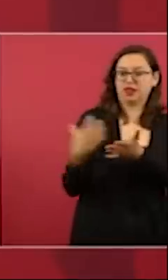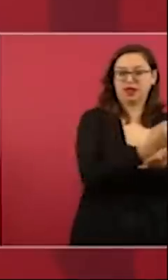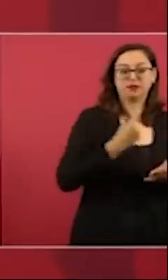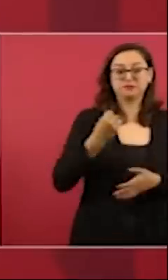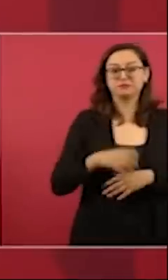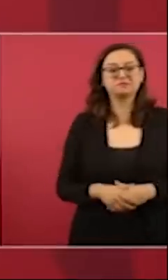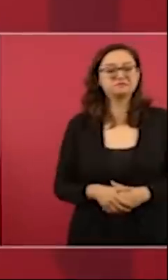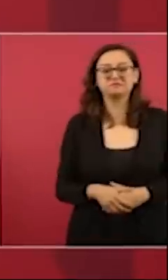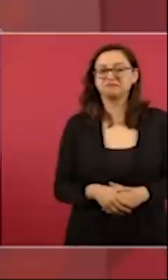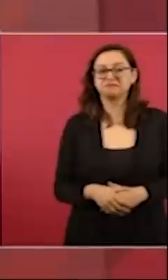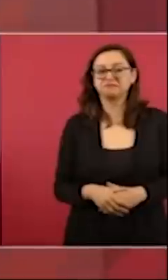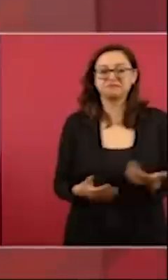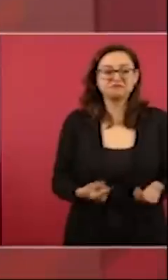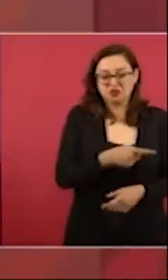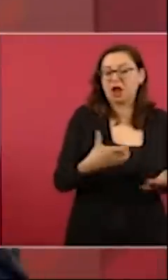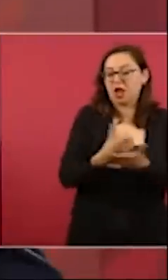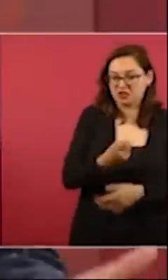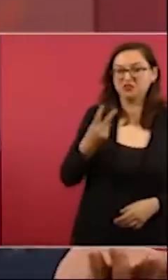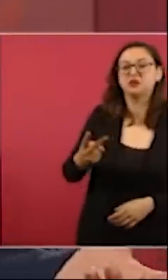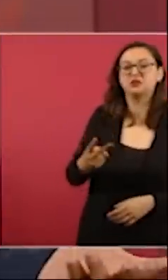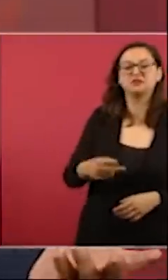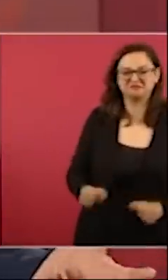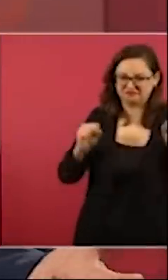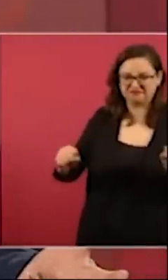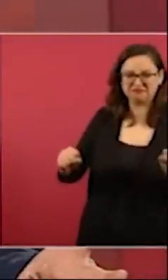O sea, nos fue bien. De veras.